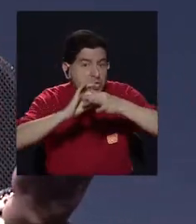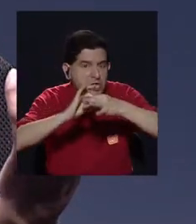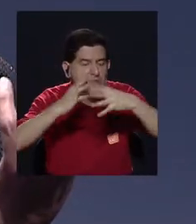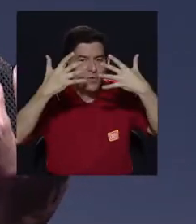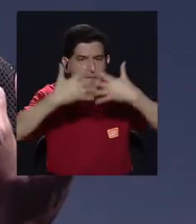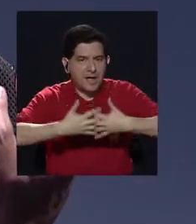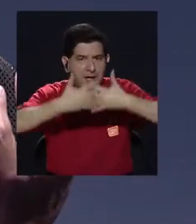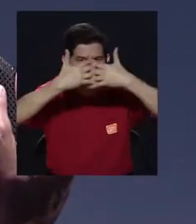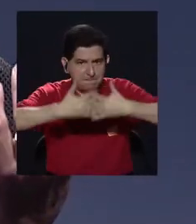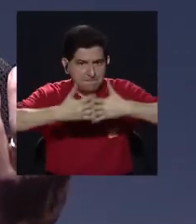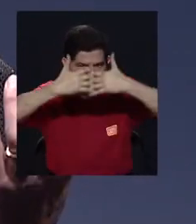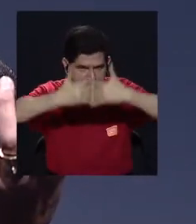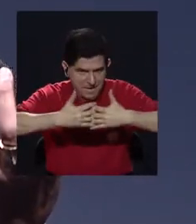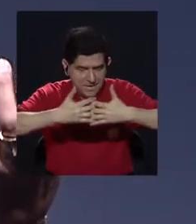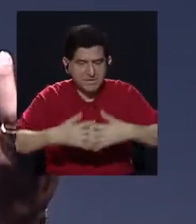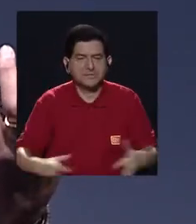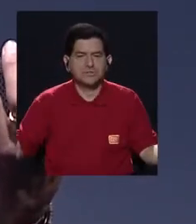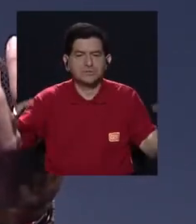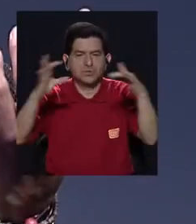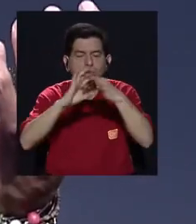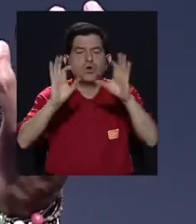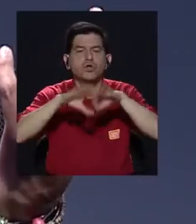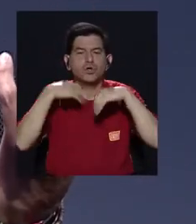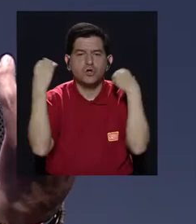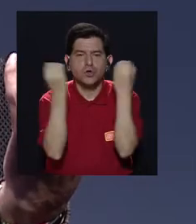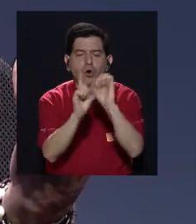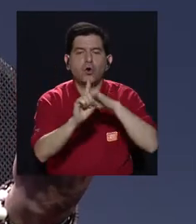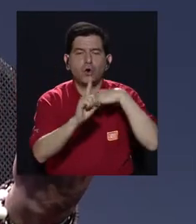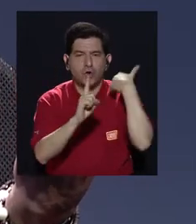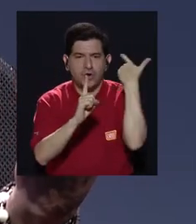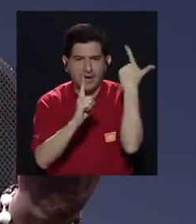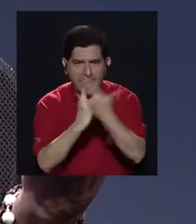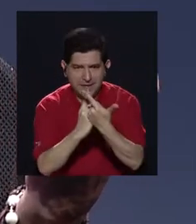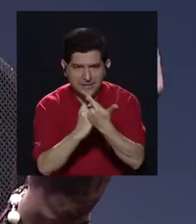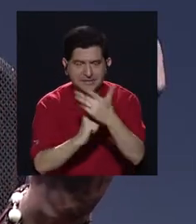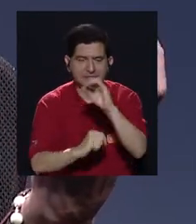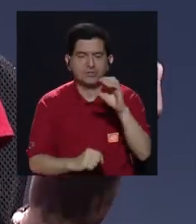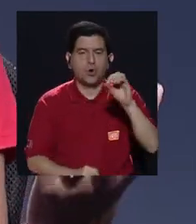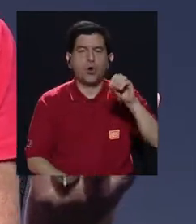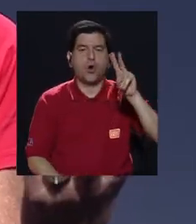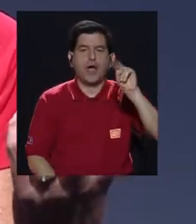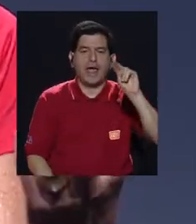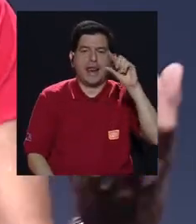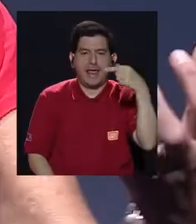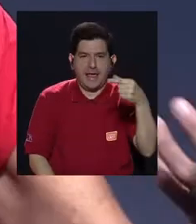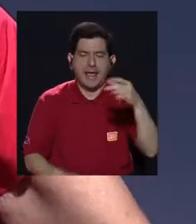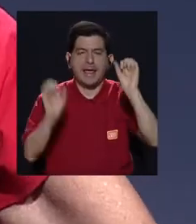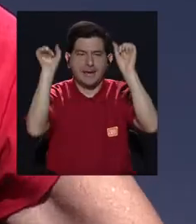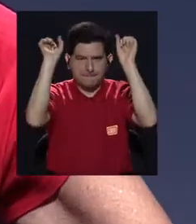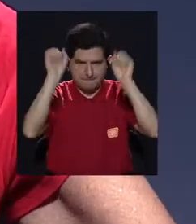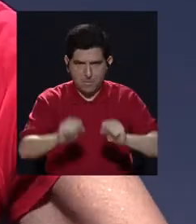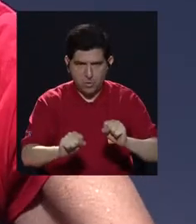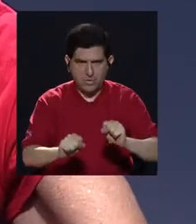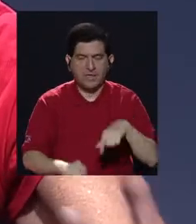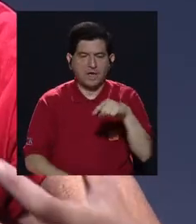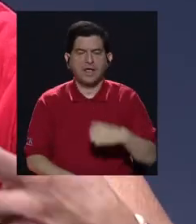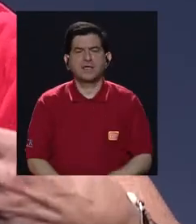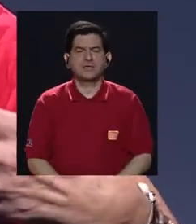las empresas y junto con las organizaciones sociales y las ongs puedan